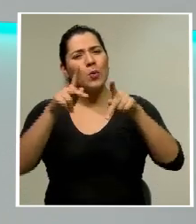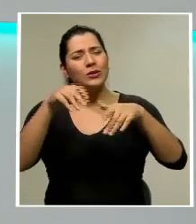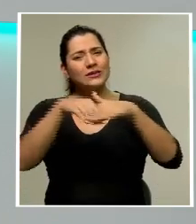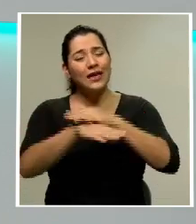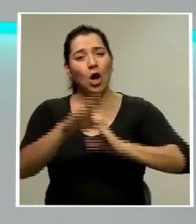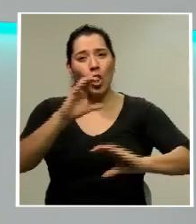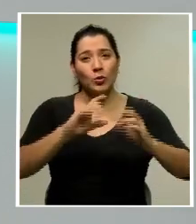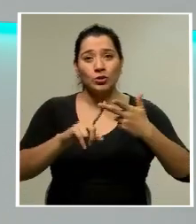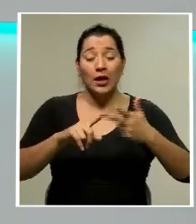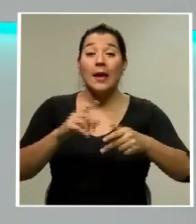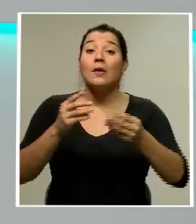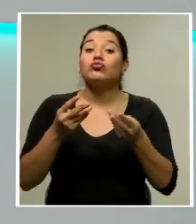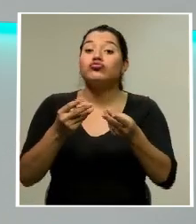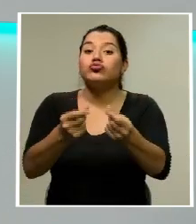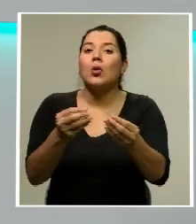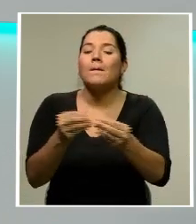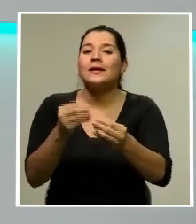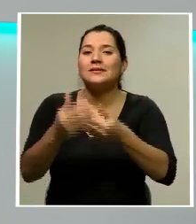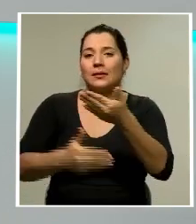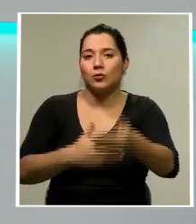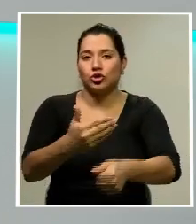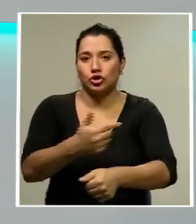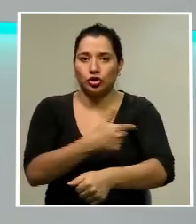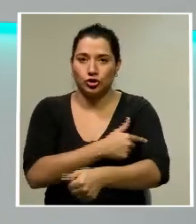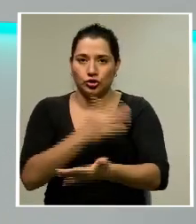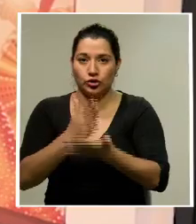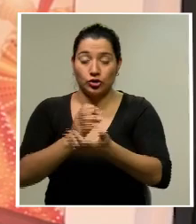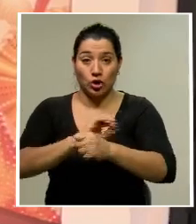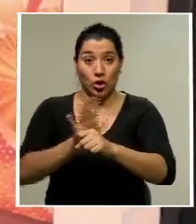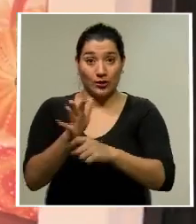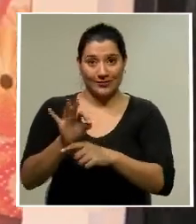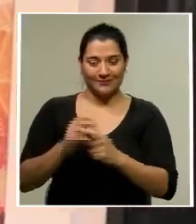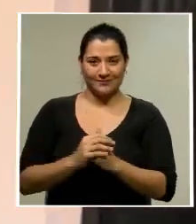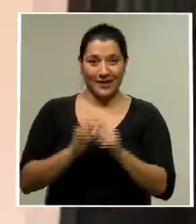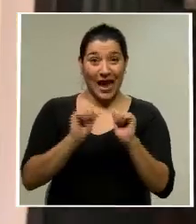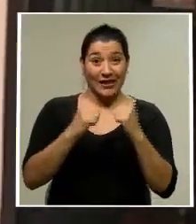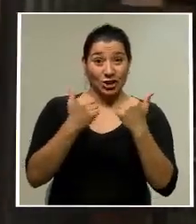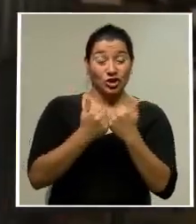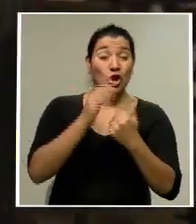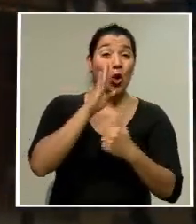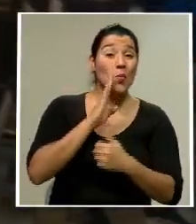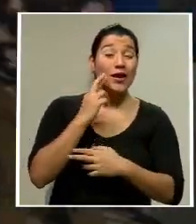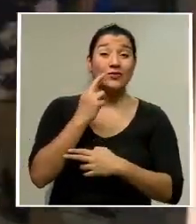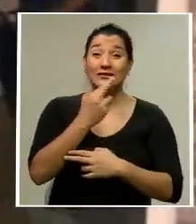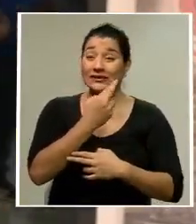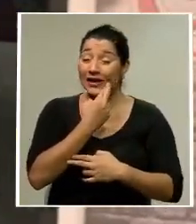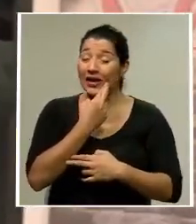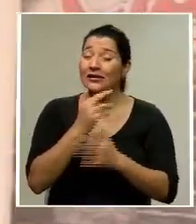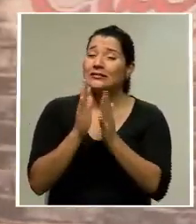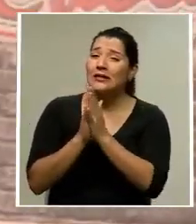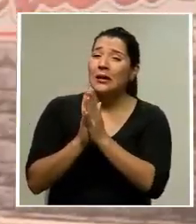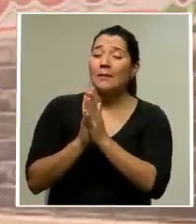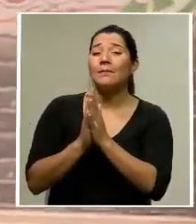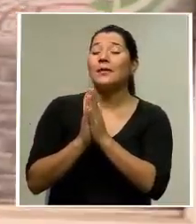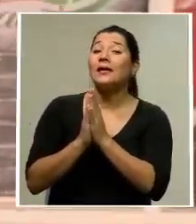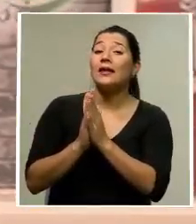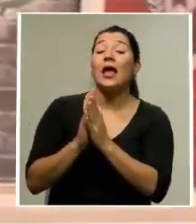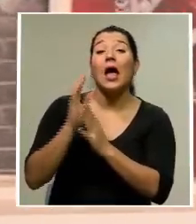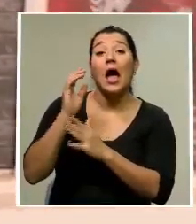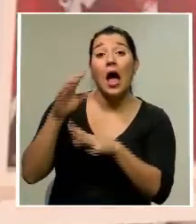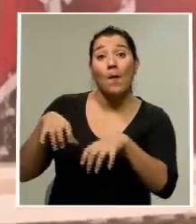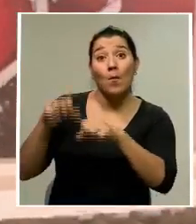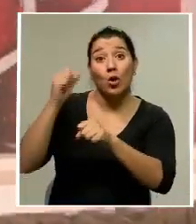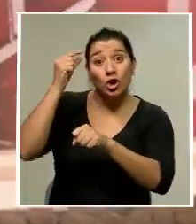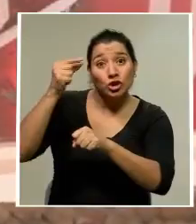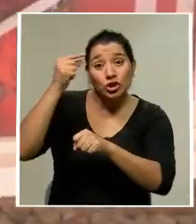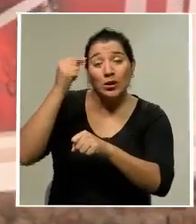vacunación contra la COVID-19. La Asociación de Bares y Restaurantes Asobares le solicitan vehementemente ayuda al